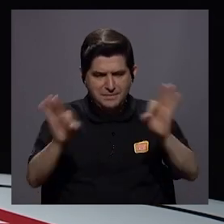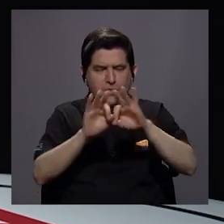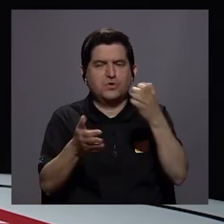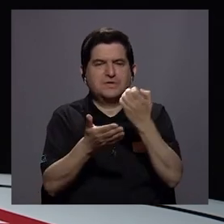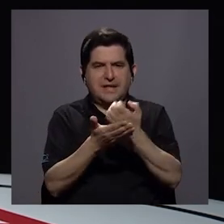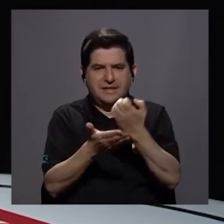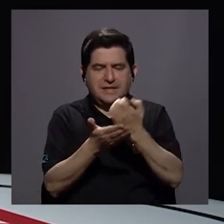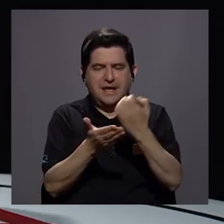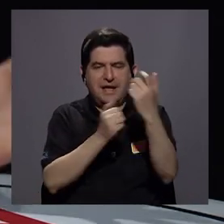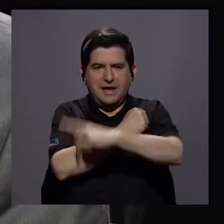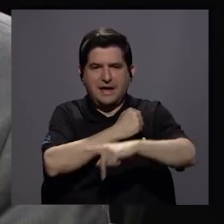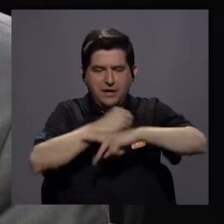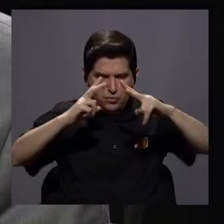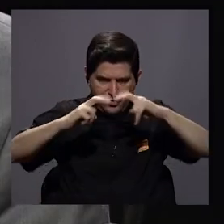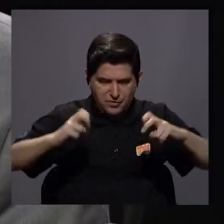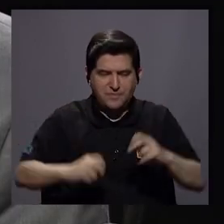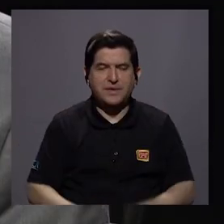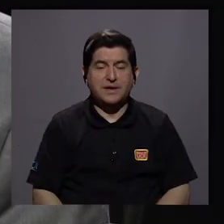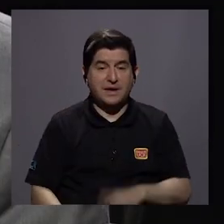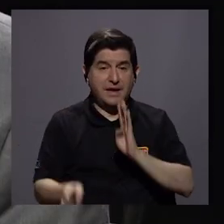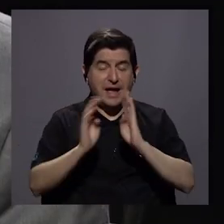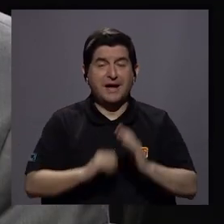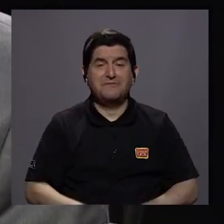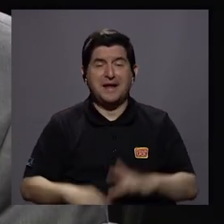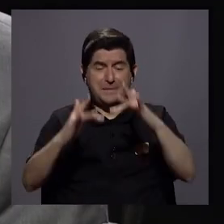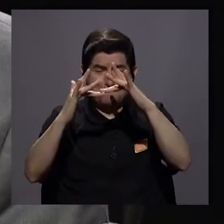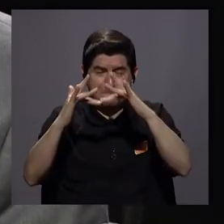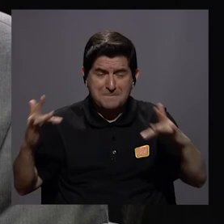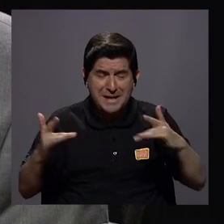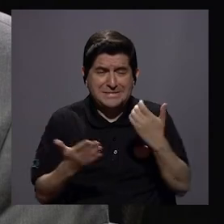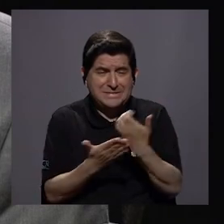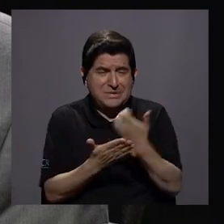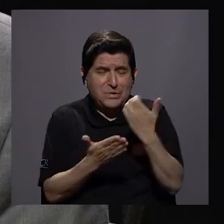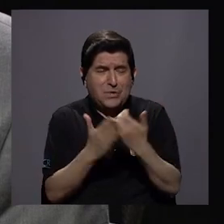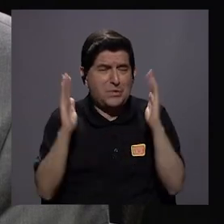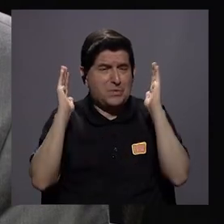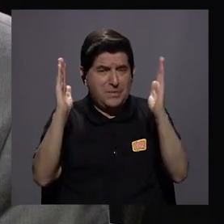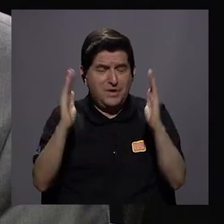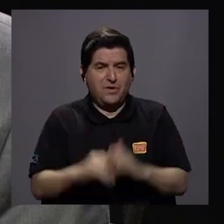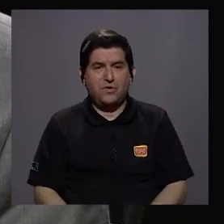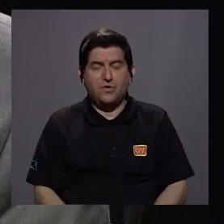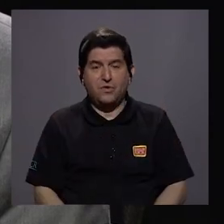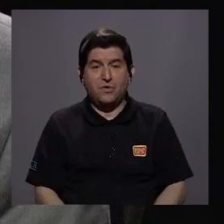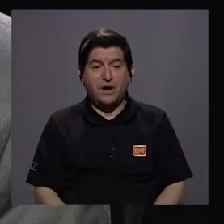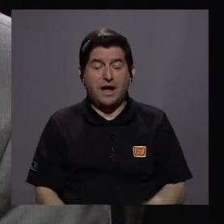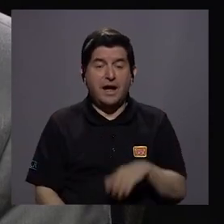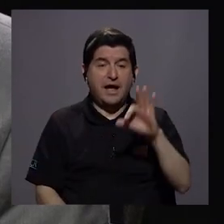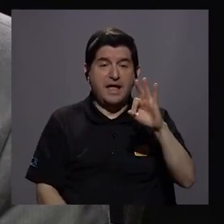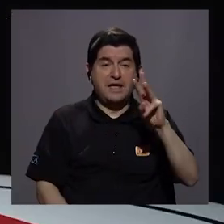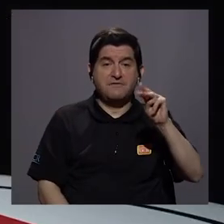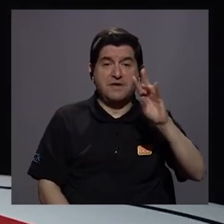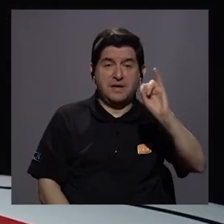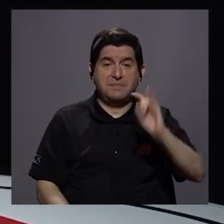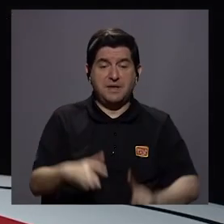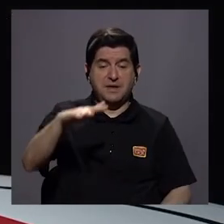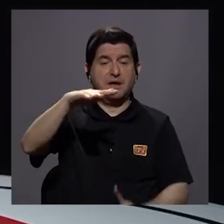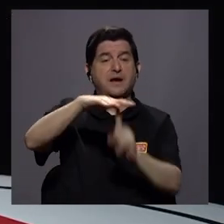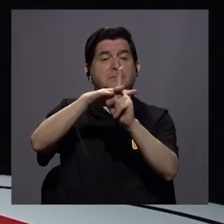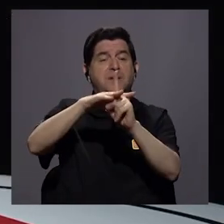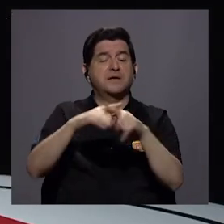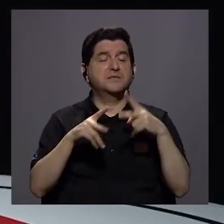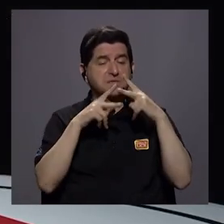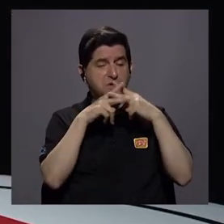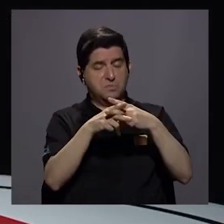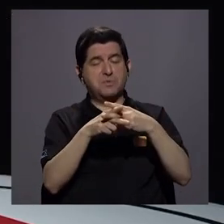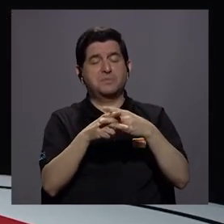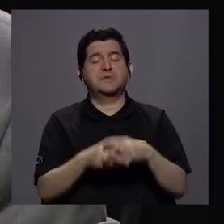país. Don Carlos, hablamos de un hueco fiscal inmenso que no es fácil de tapar y el fondo aparece como un protagonista para